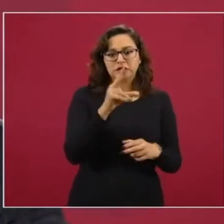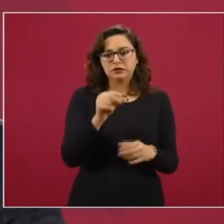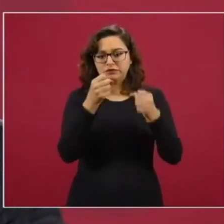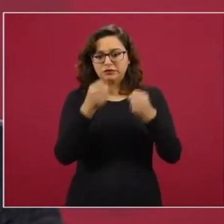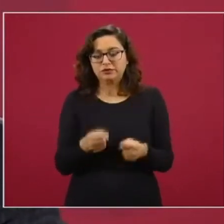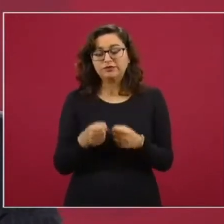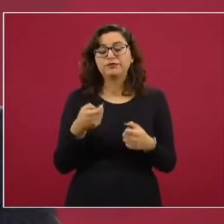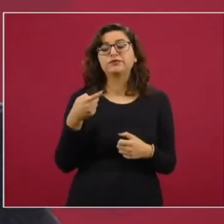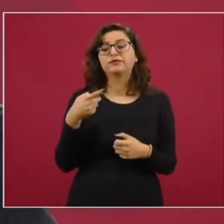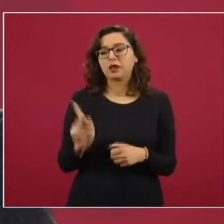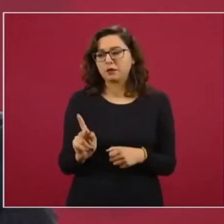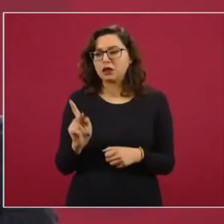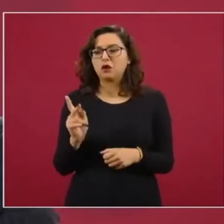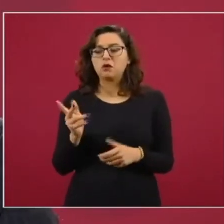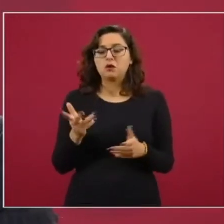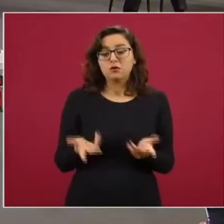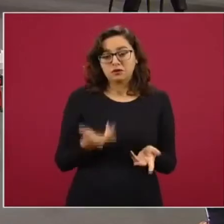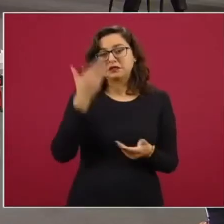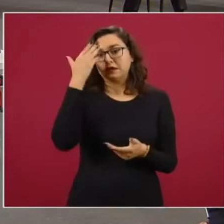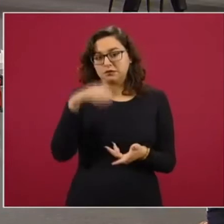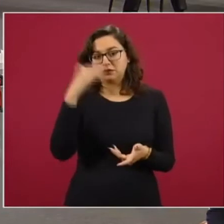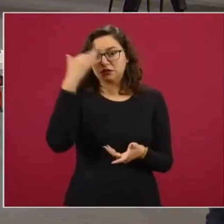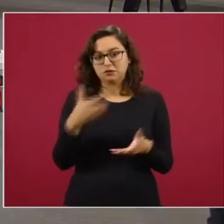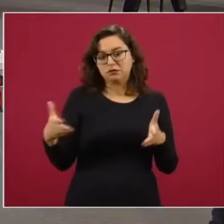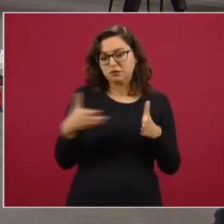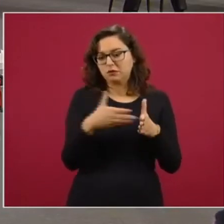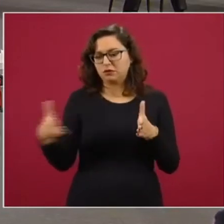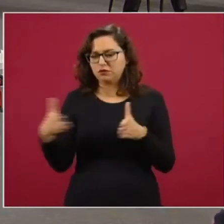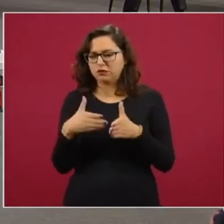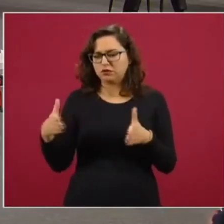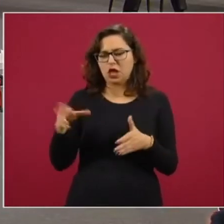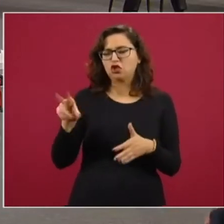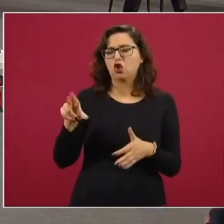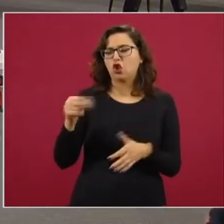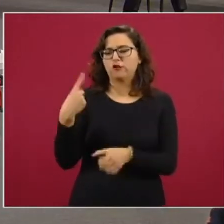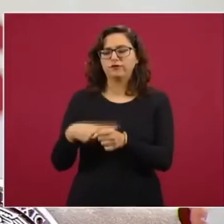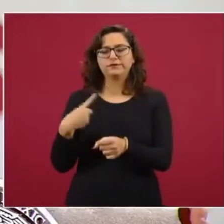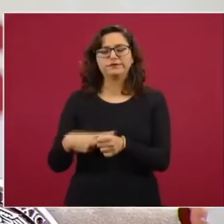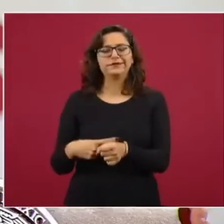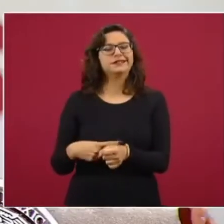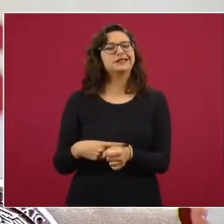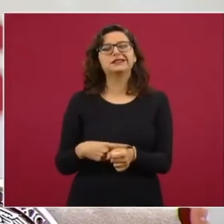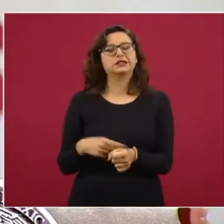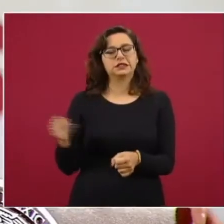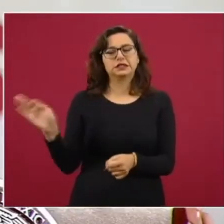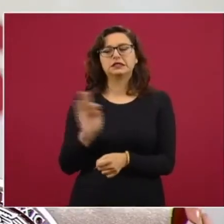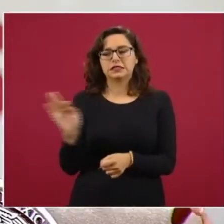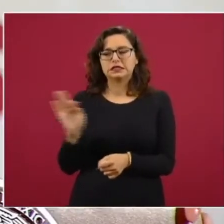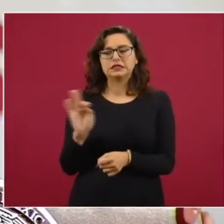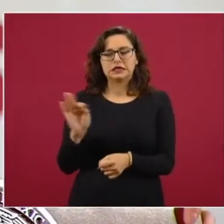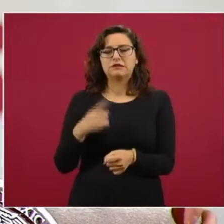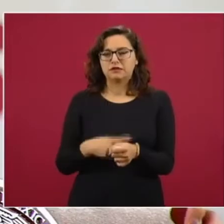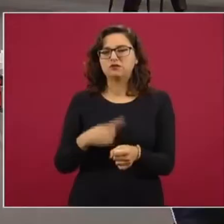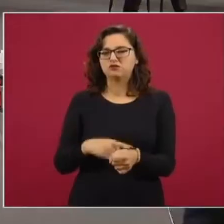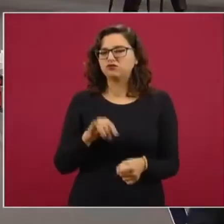puede ser falsamente negativa en la medida en que la técnica para su cuidado, para su toma, no fue la adecuada.